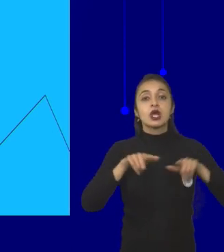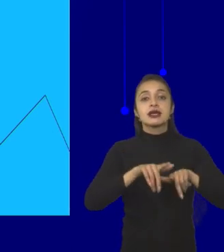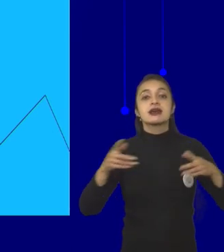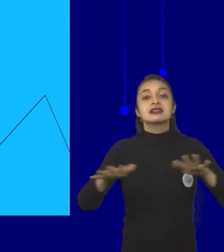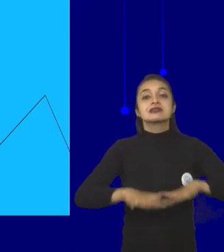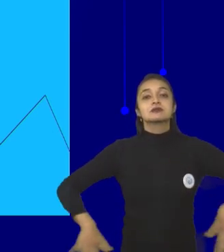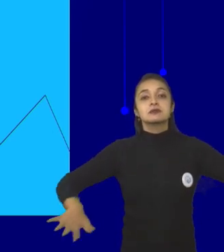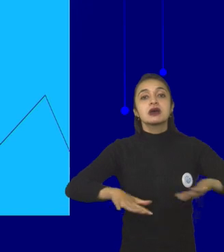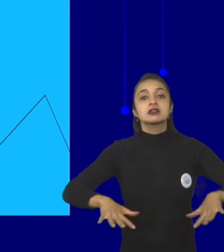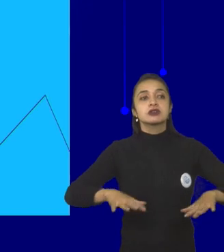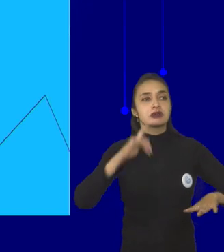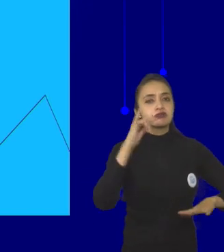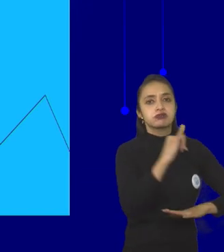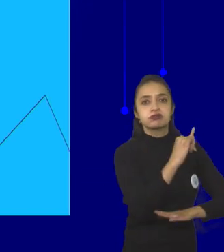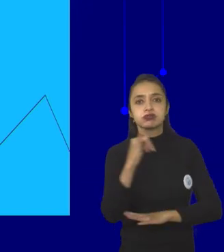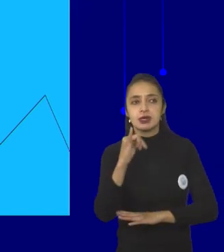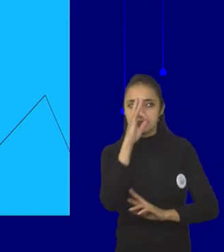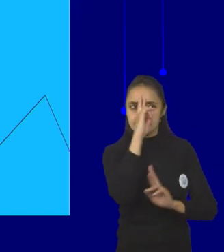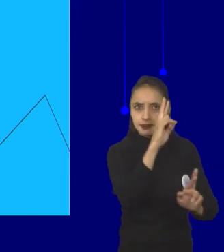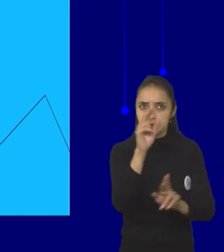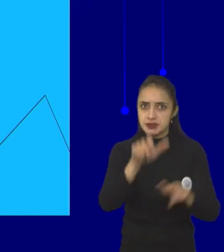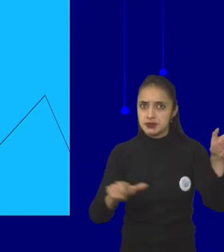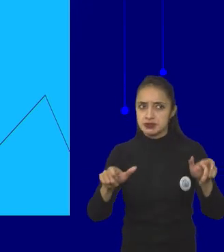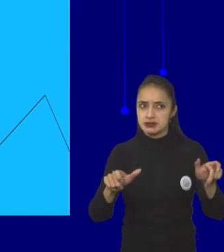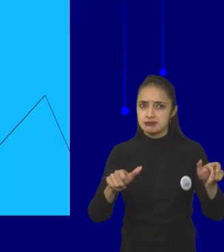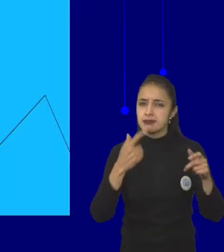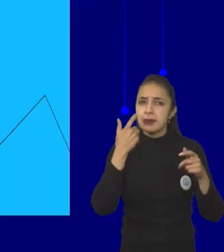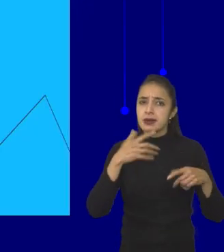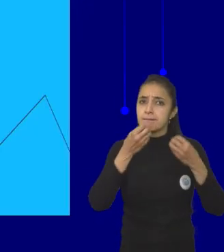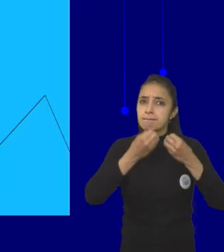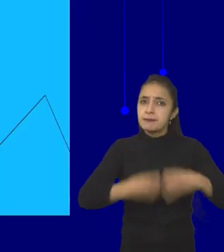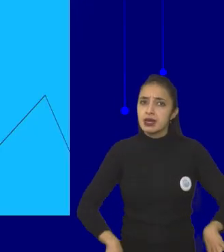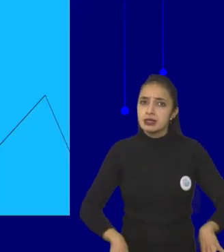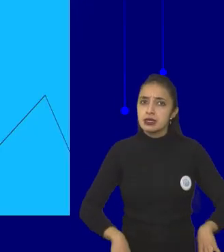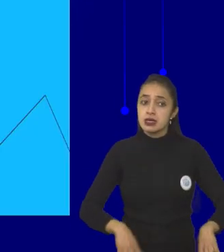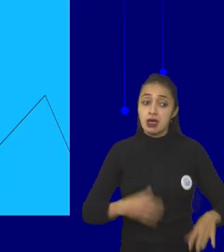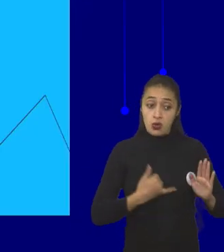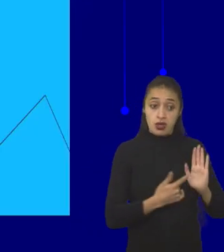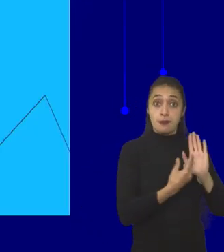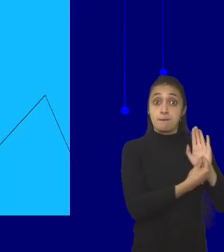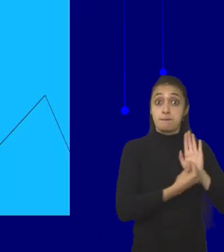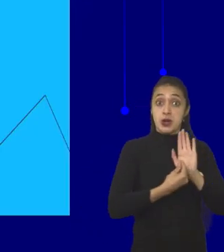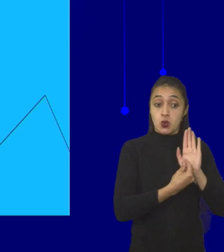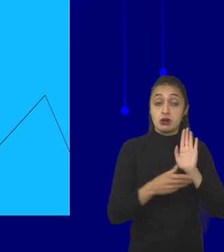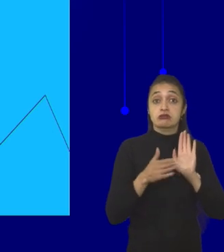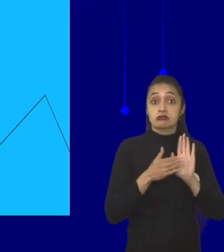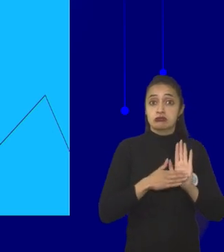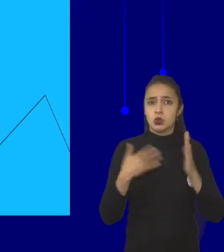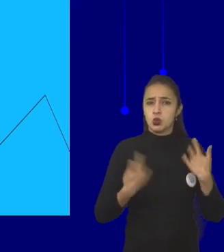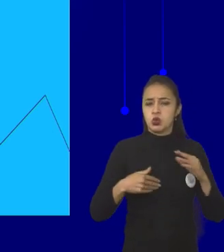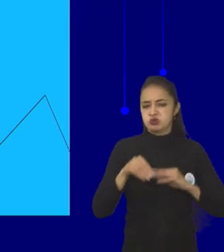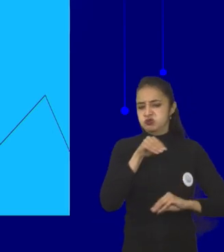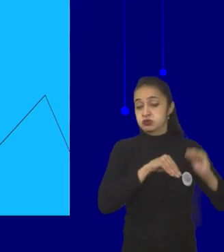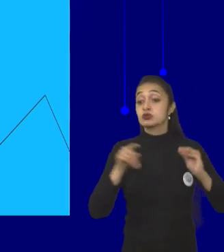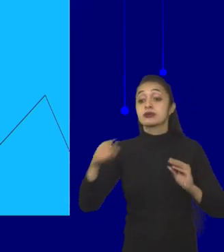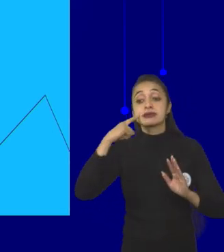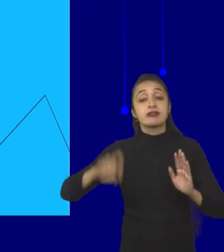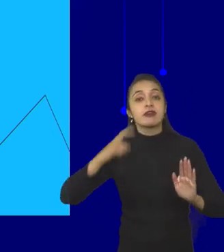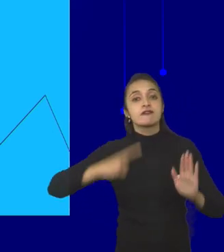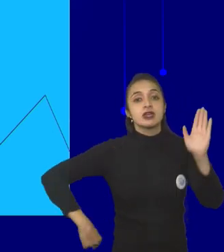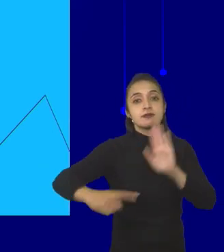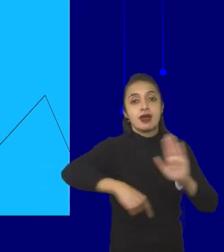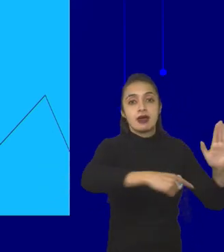perdido. El respeto por las personas. Hoy en día hay unos manuales de convivencia muy fuertes que nosotros hacemos firmar y